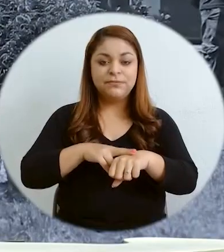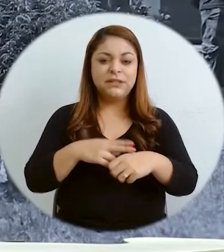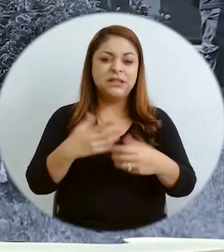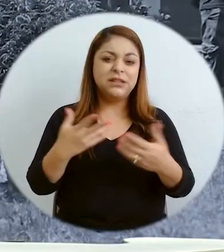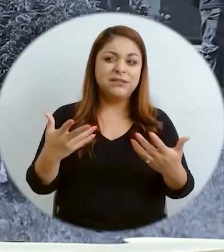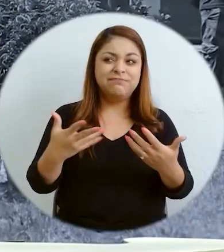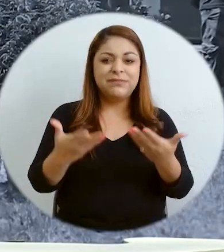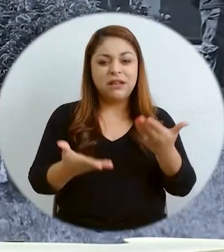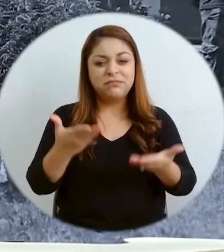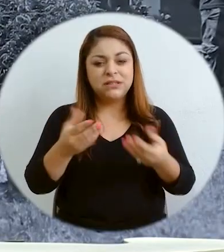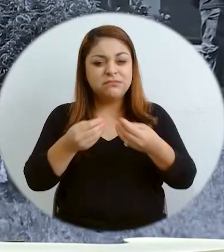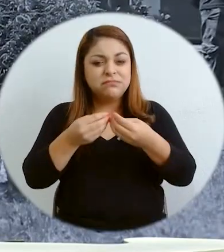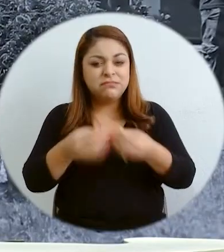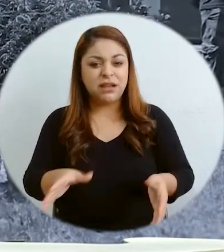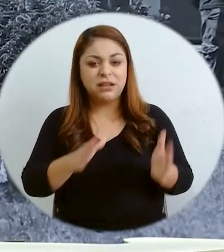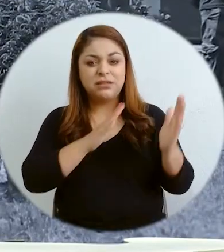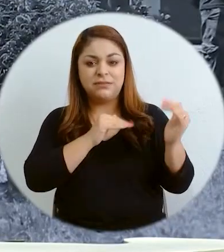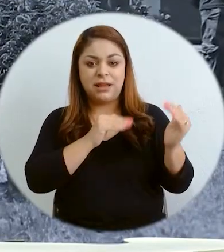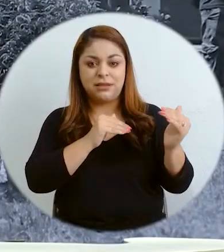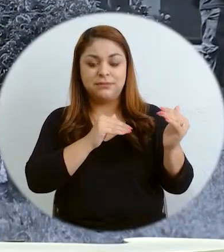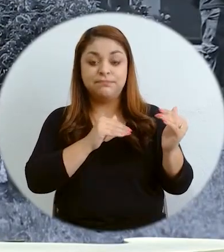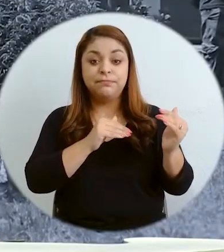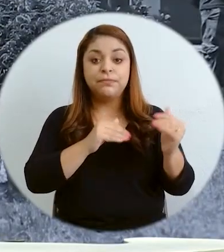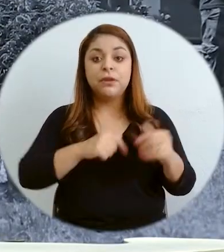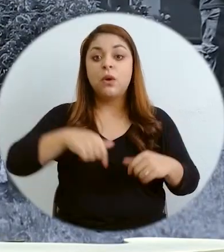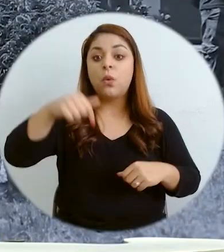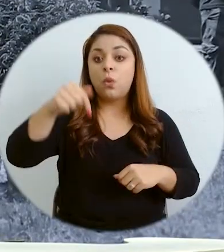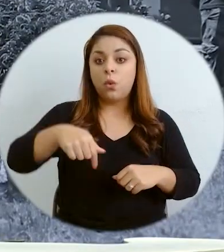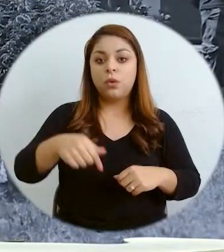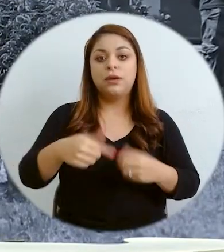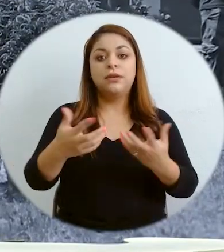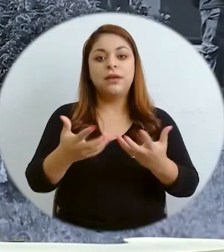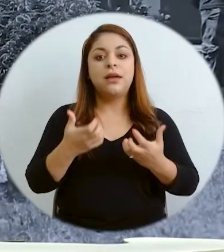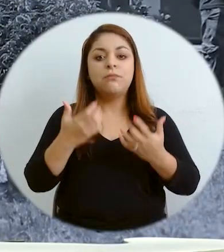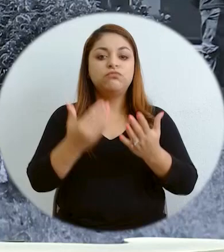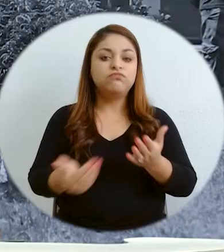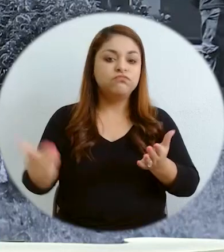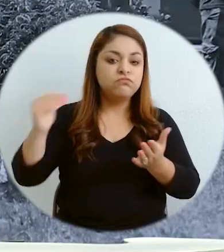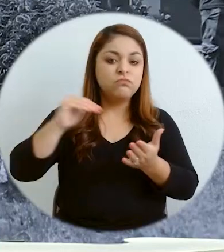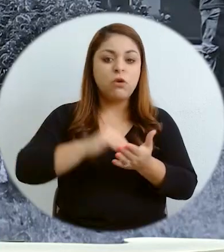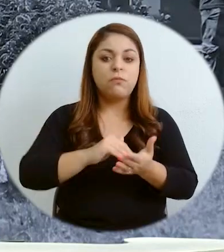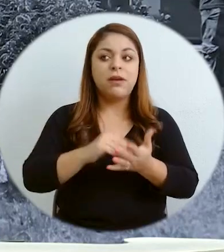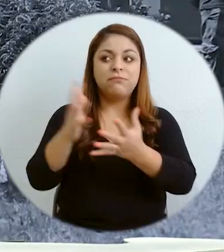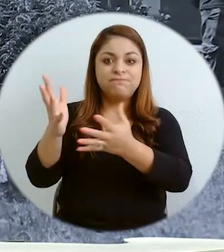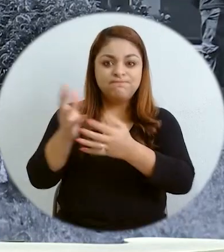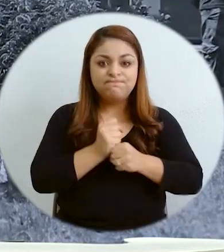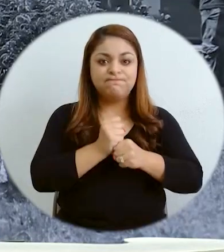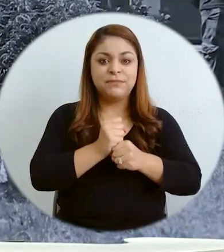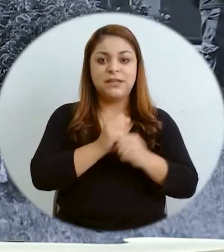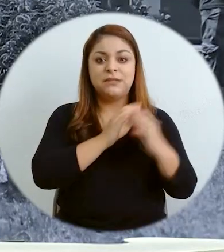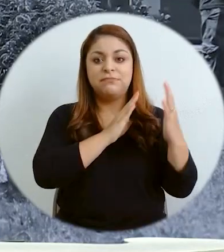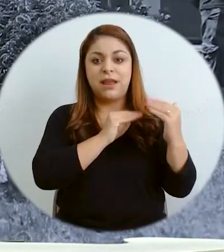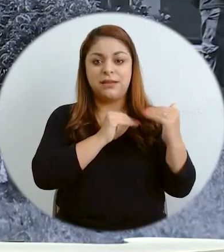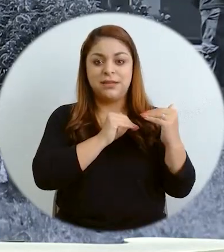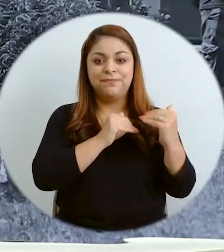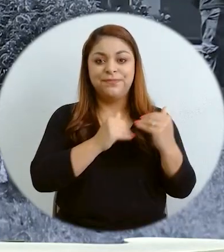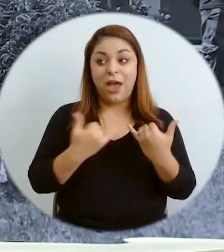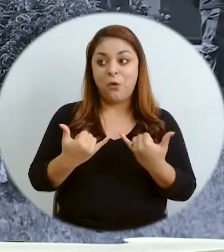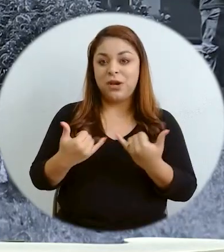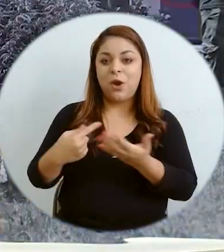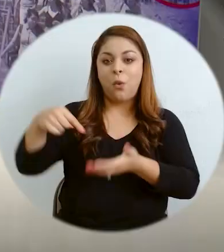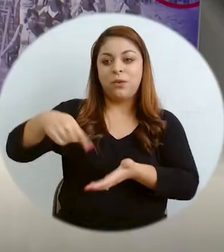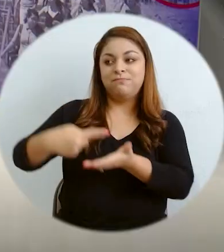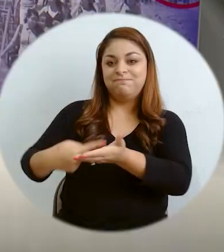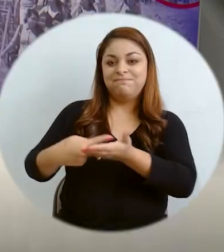poco perder la esperanza. Y precisamente hoy queremos recuperar esa esperanza de la mano de las personas que nos acompañan